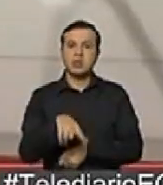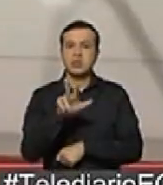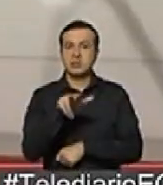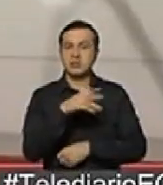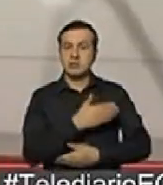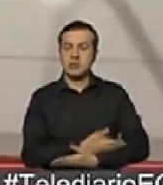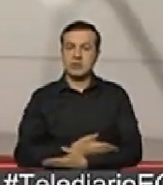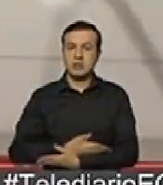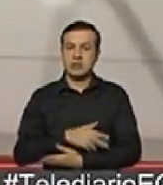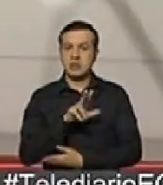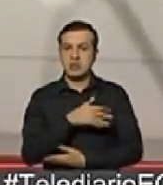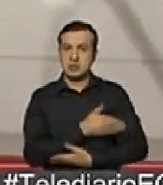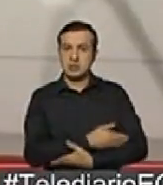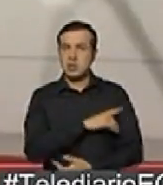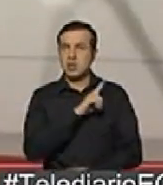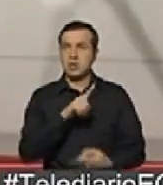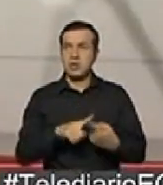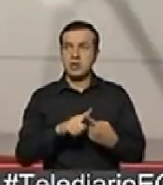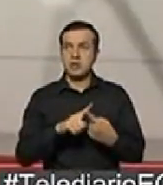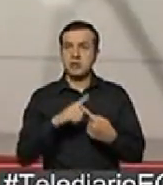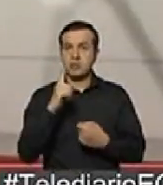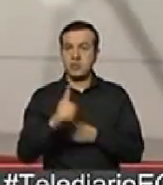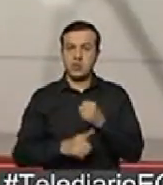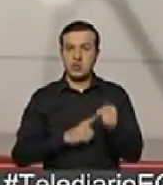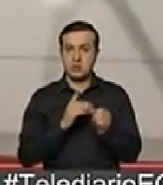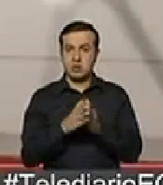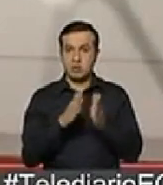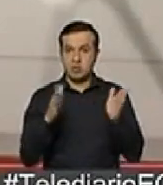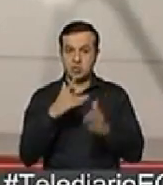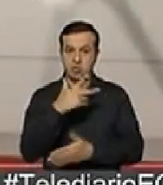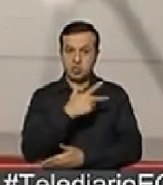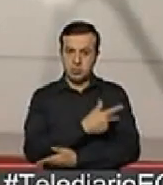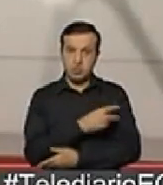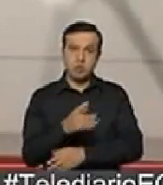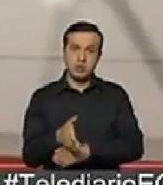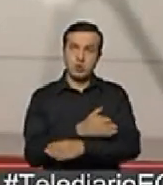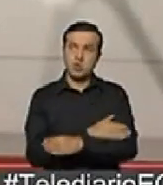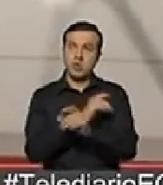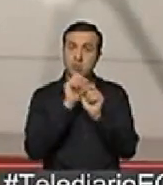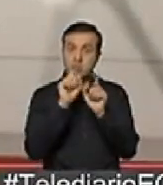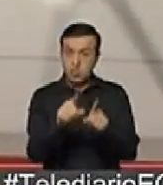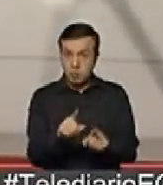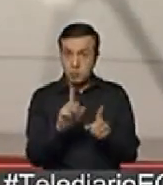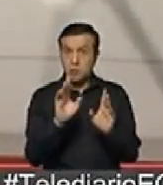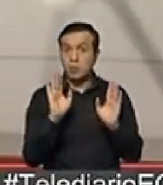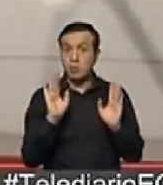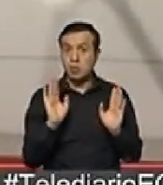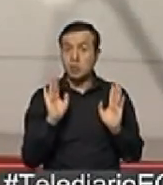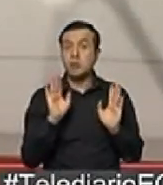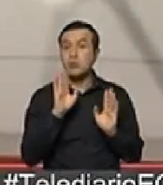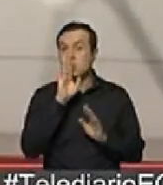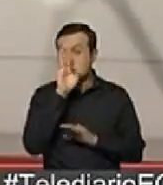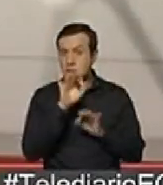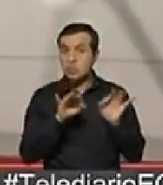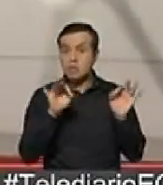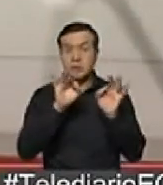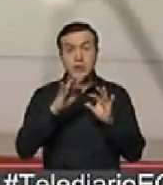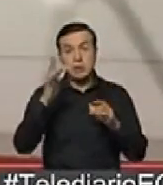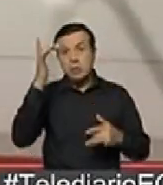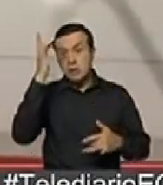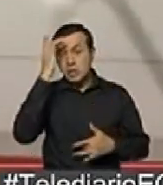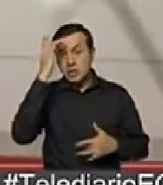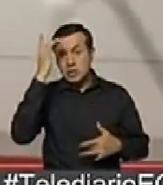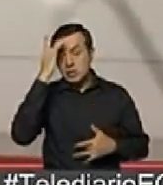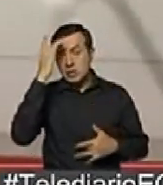3 meses hasta los 12 meses. Esto hay que consultar. Pero esta enfermedad también se